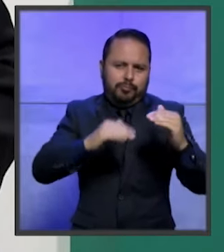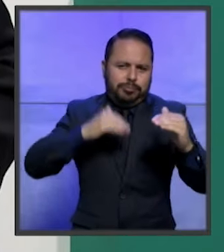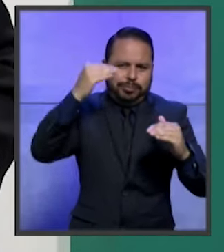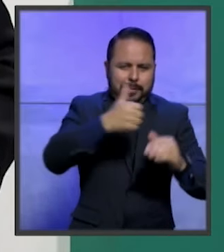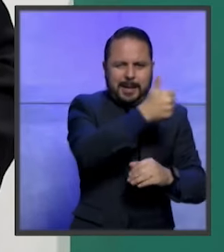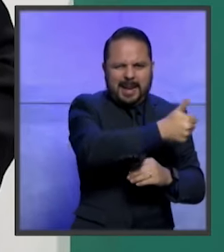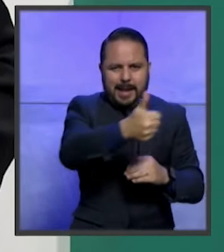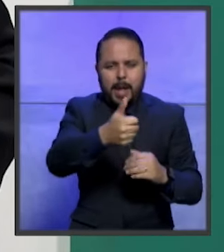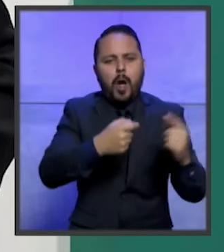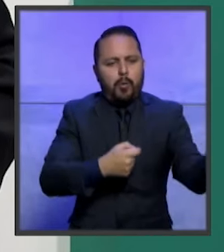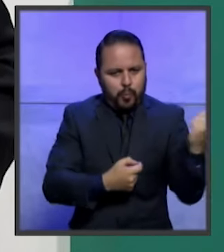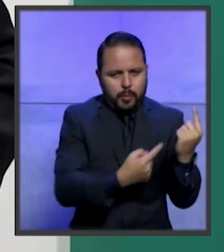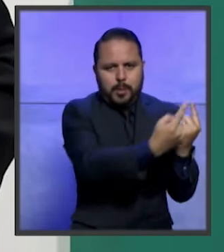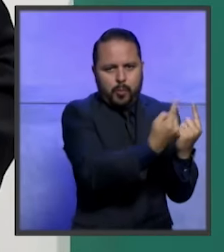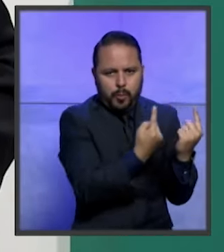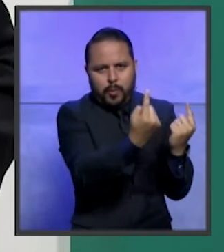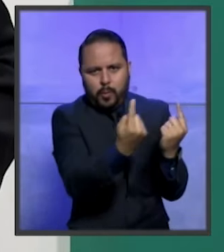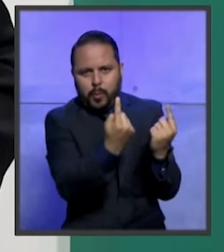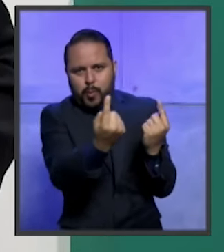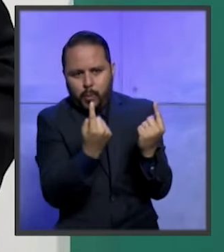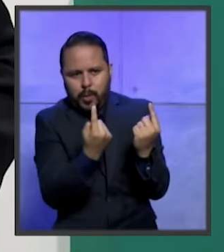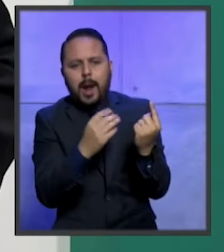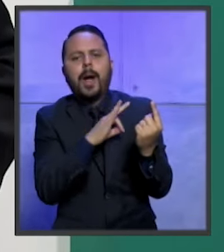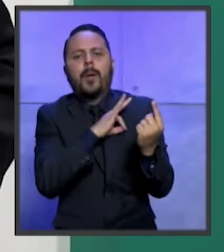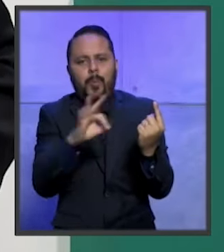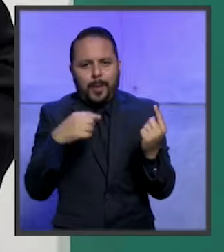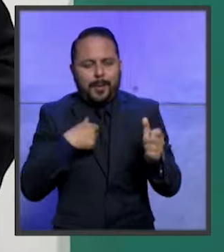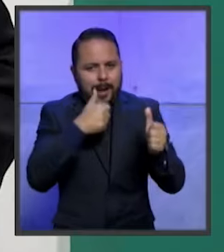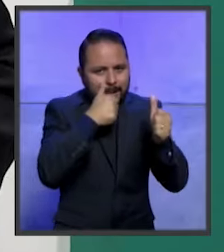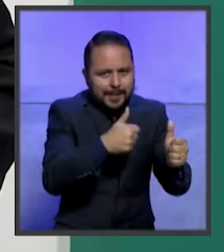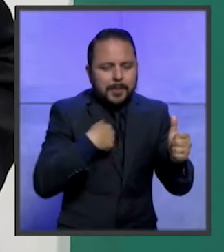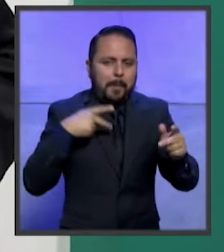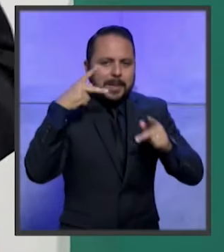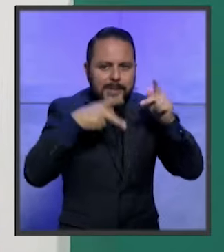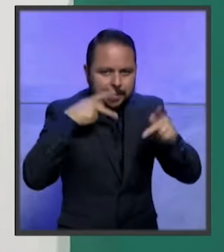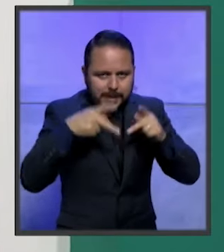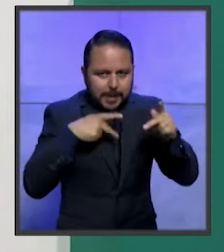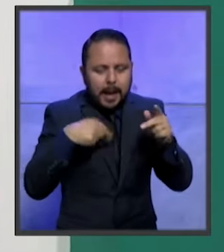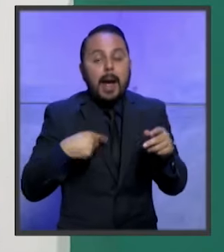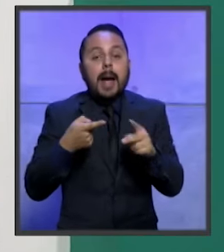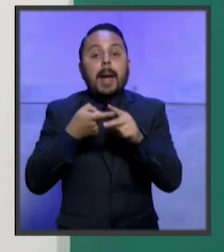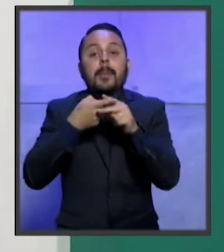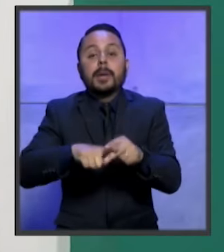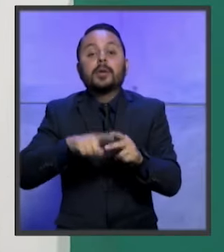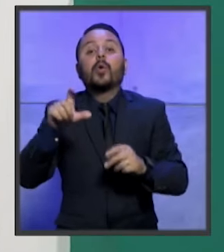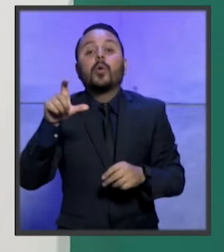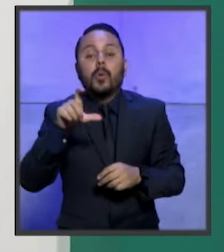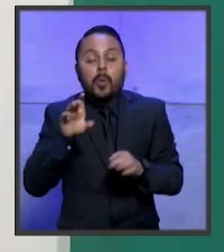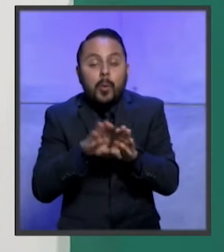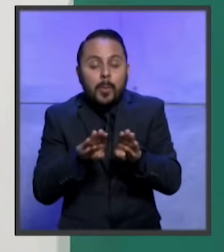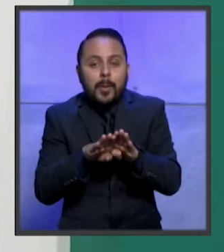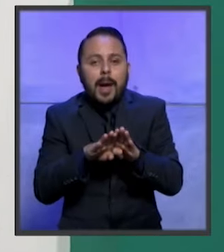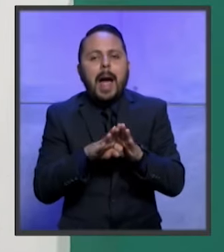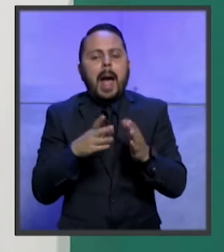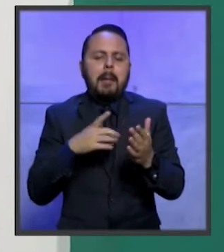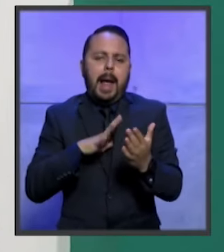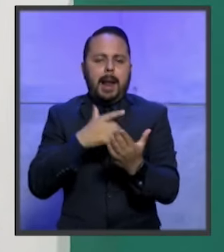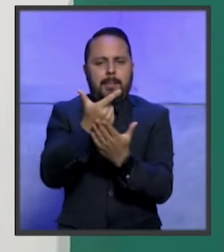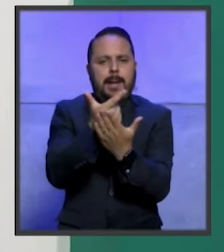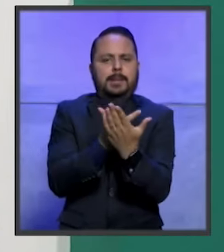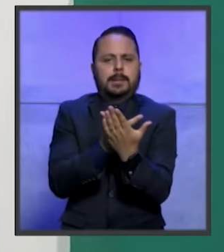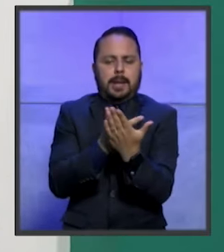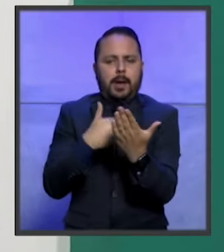magistraturas para que eh pueda atender eh la visita judicial y esto comienza eh con una un